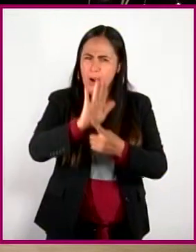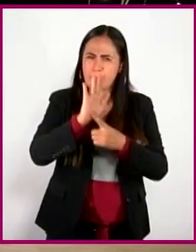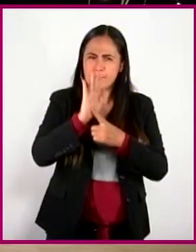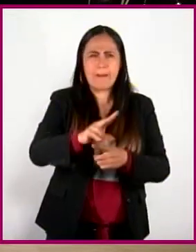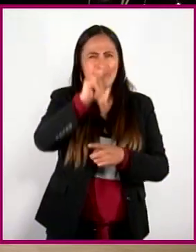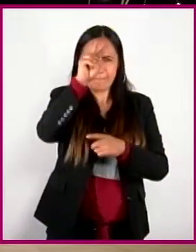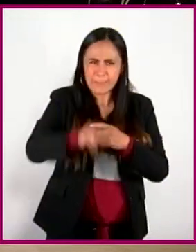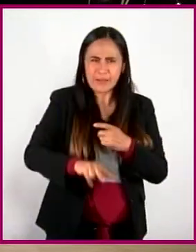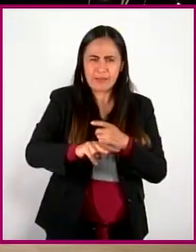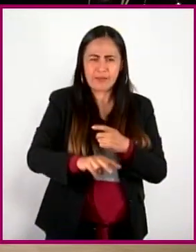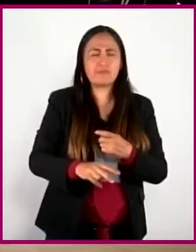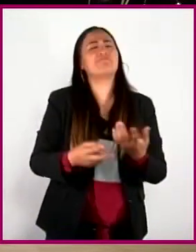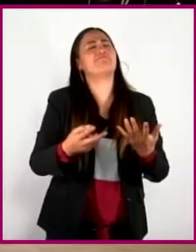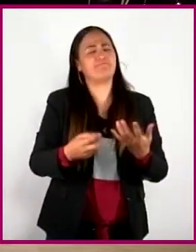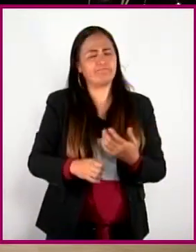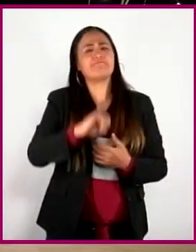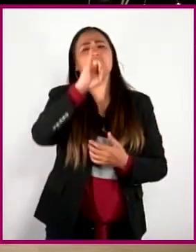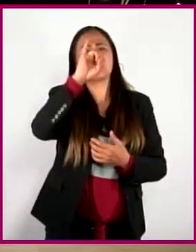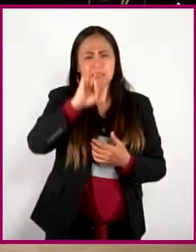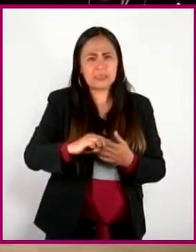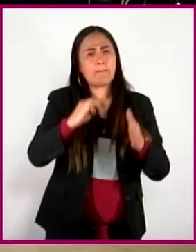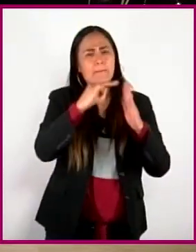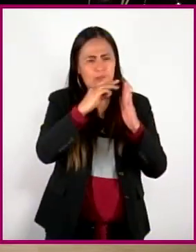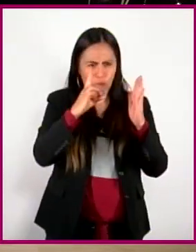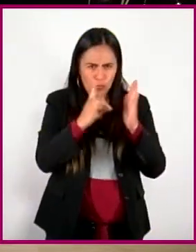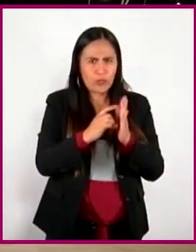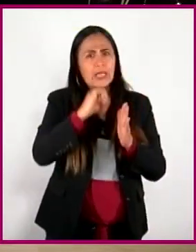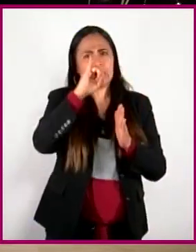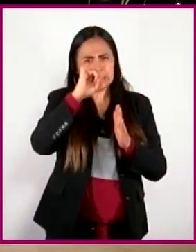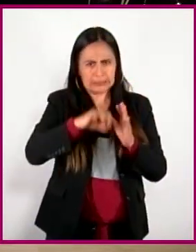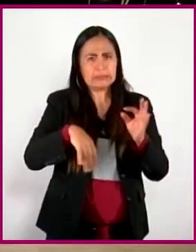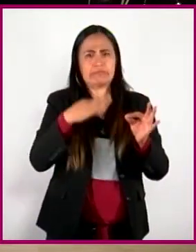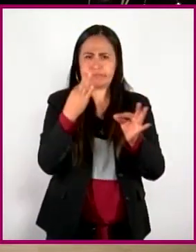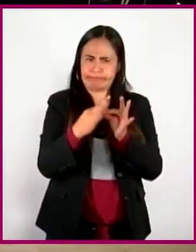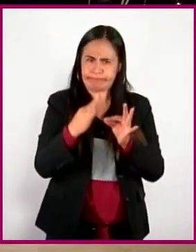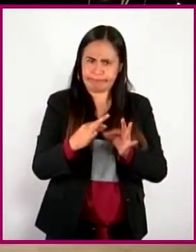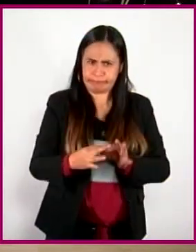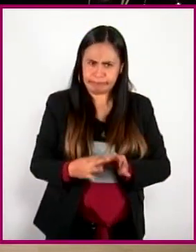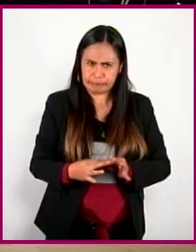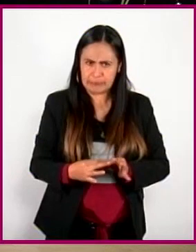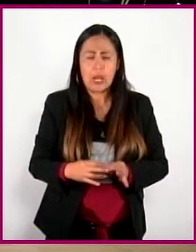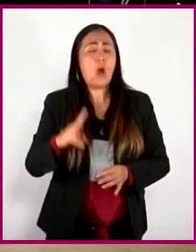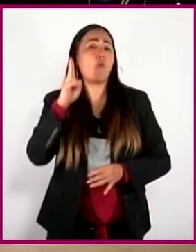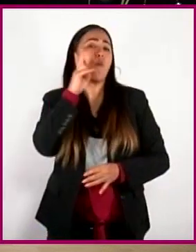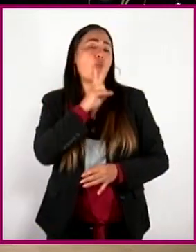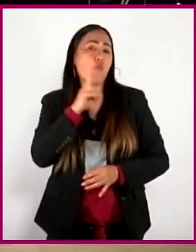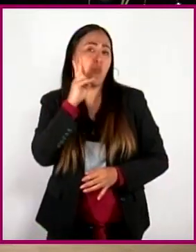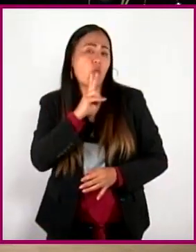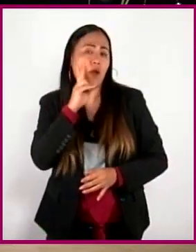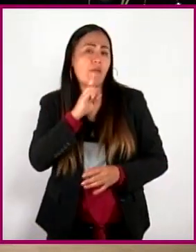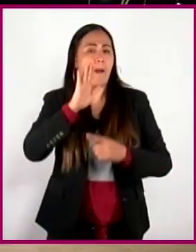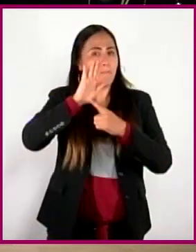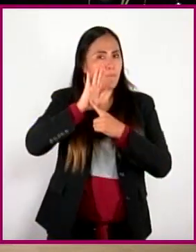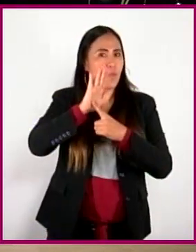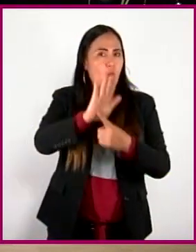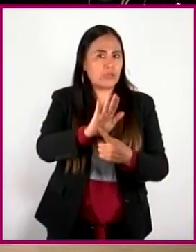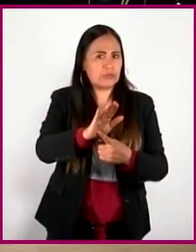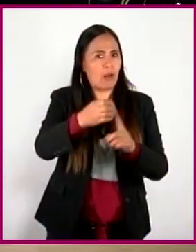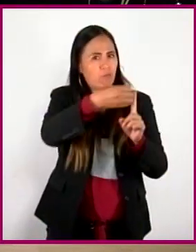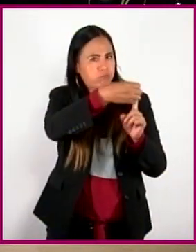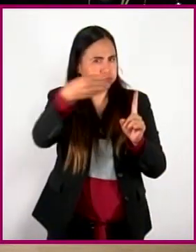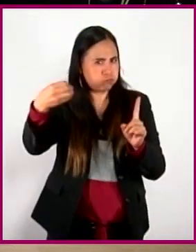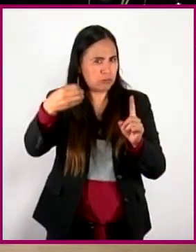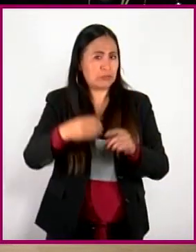lleven a concluir que en efecto el método siempre funciona. Una prueba o demostración lógica de lo que afirmamos. De no tener